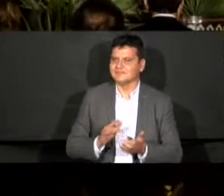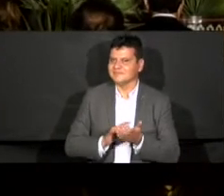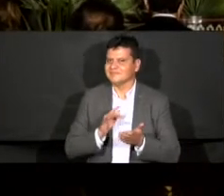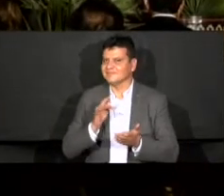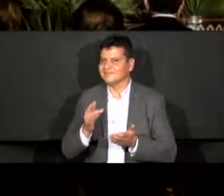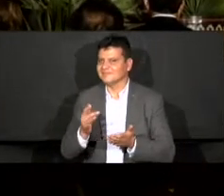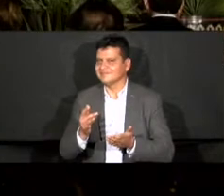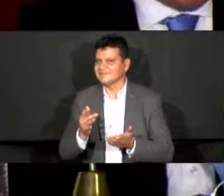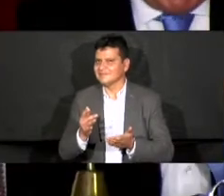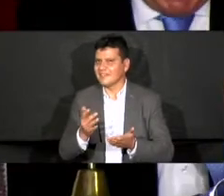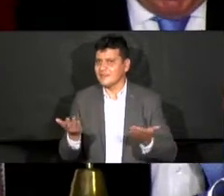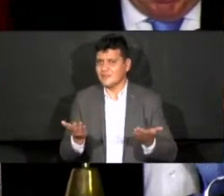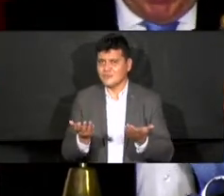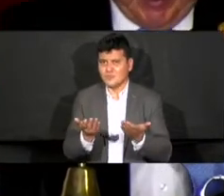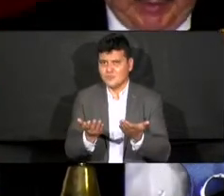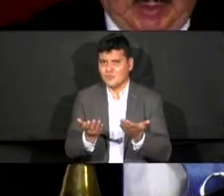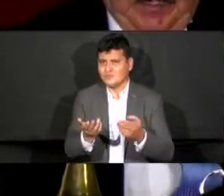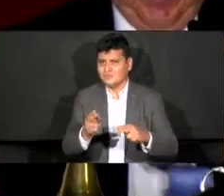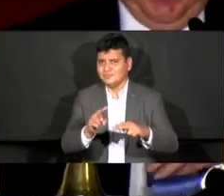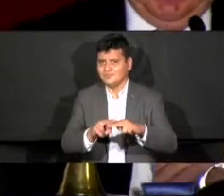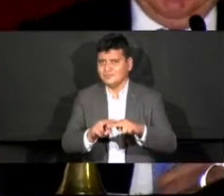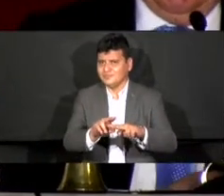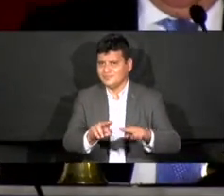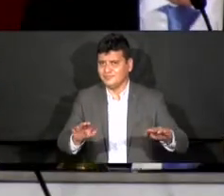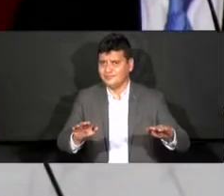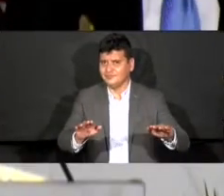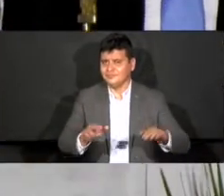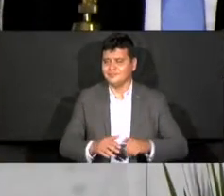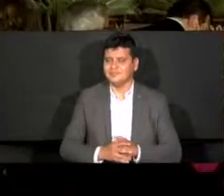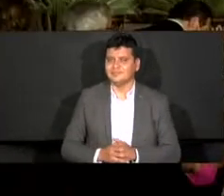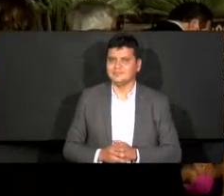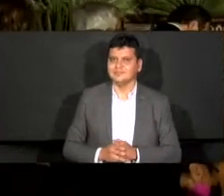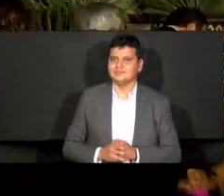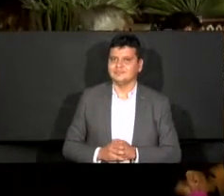gracias. Pueden tomar asiento, por favor.